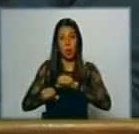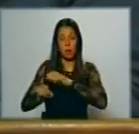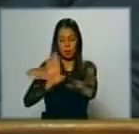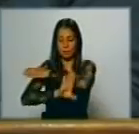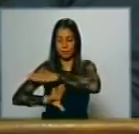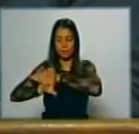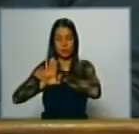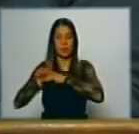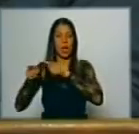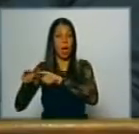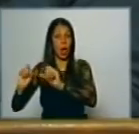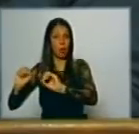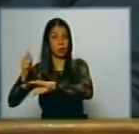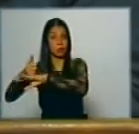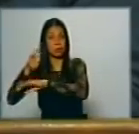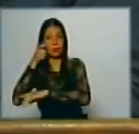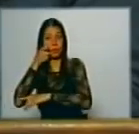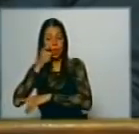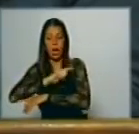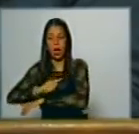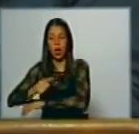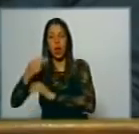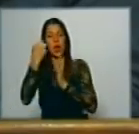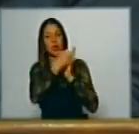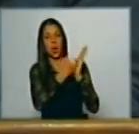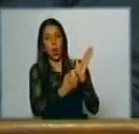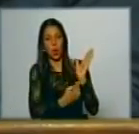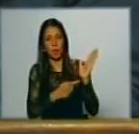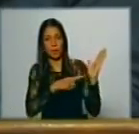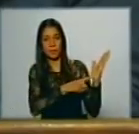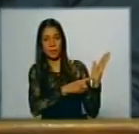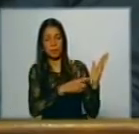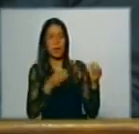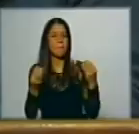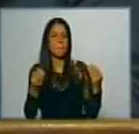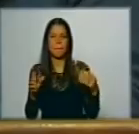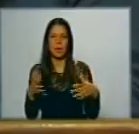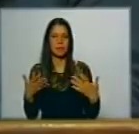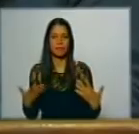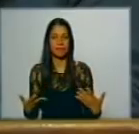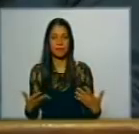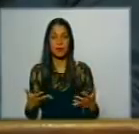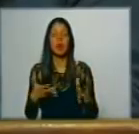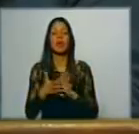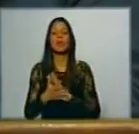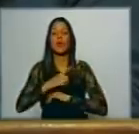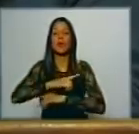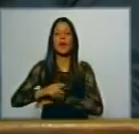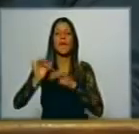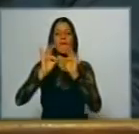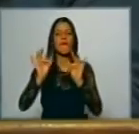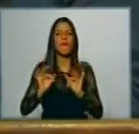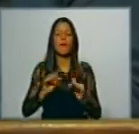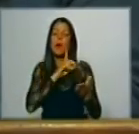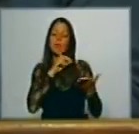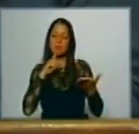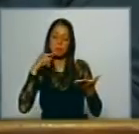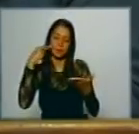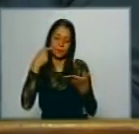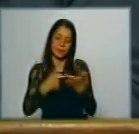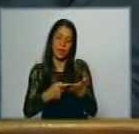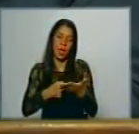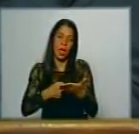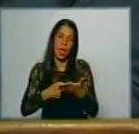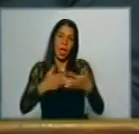socioeconómicos dictará las normas mediante las cuales se establezca el régimen del registro único de